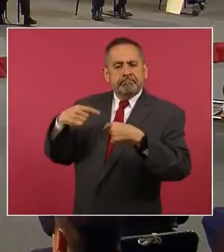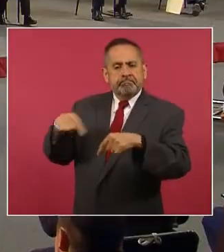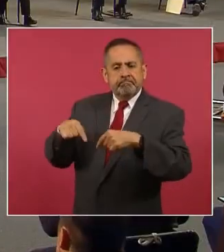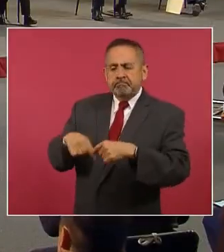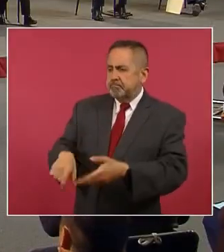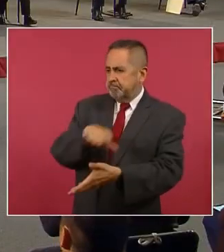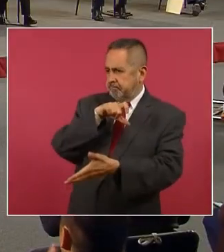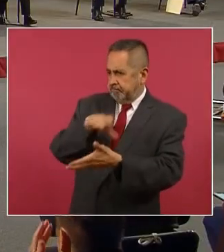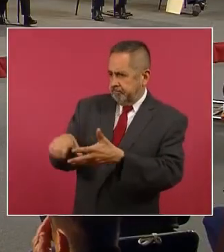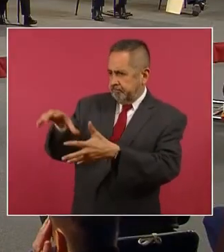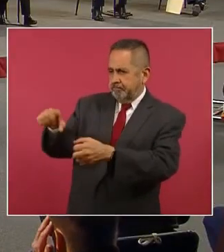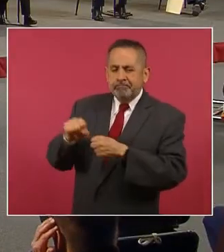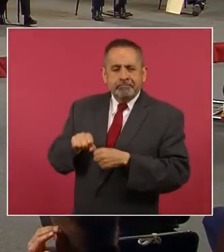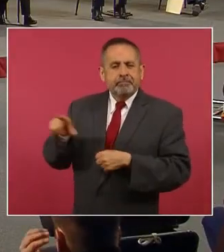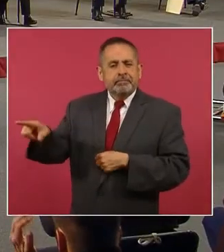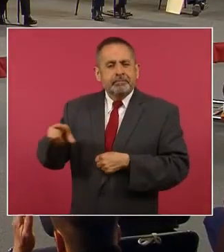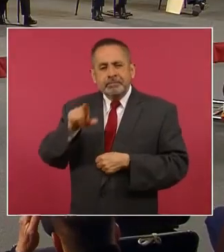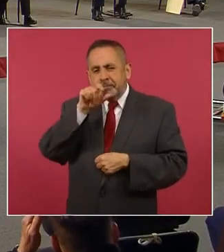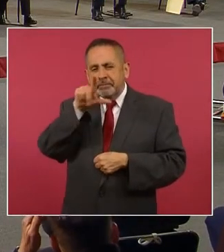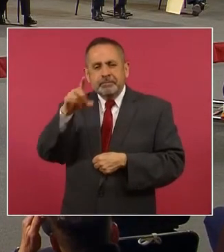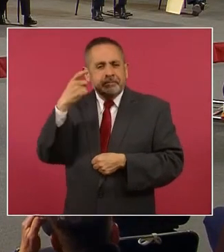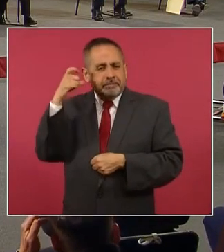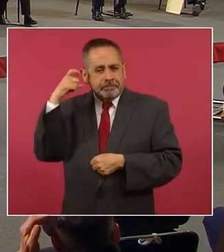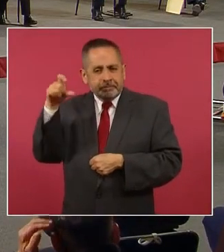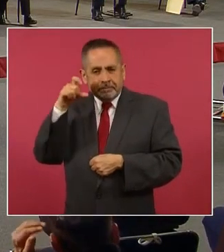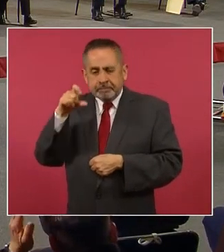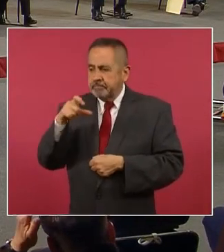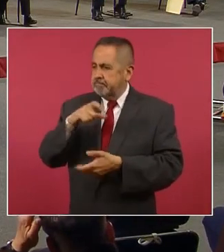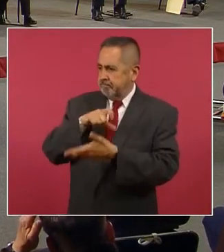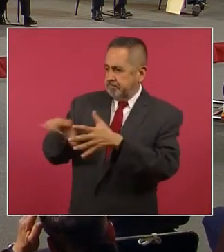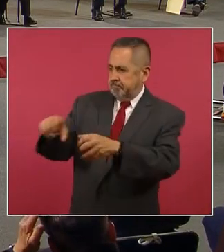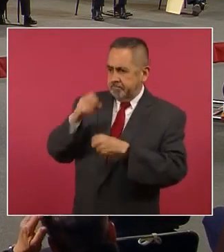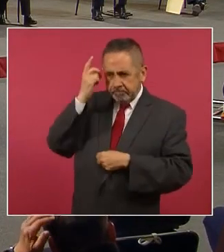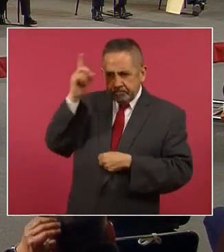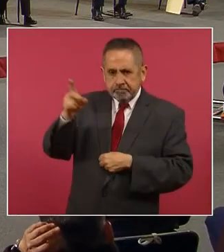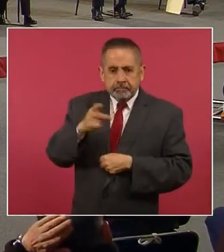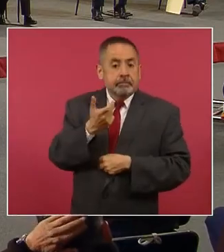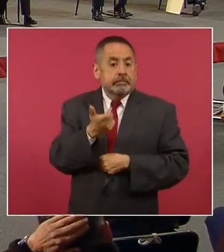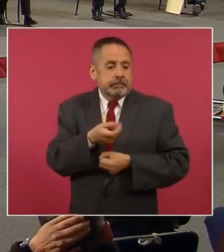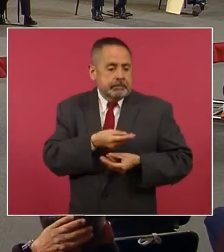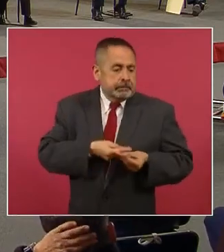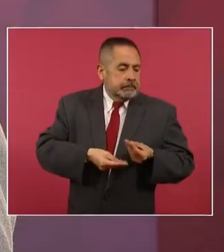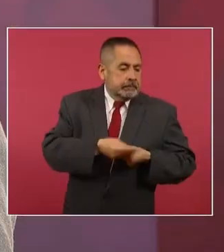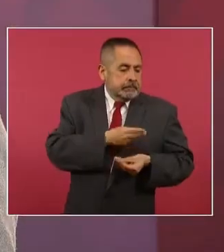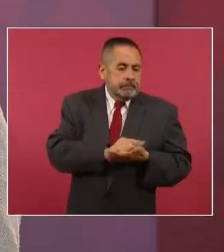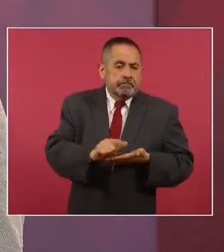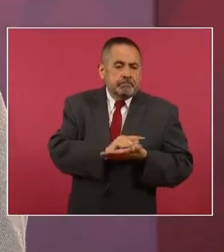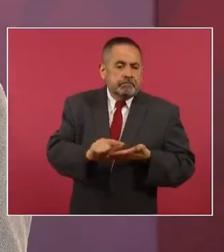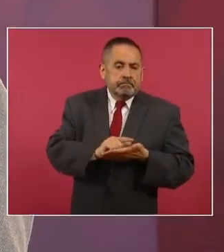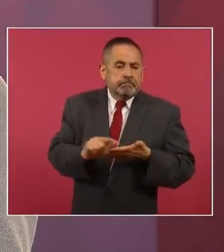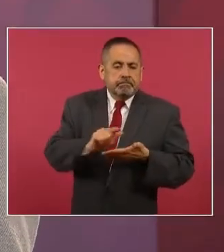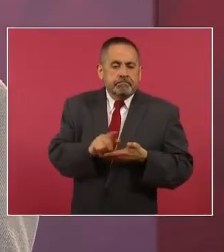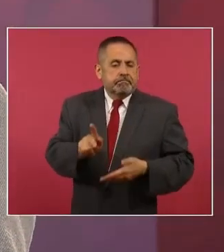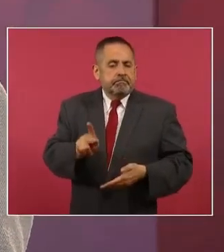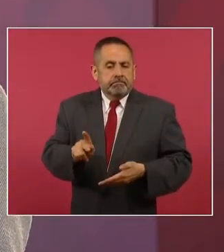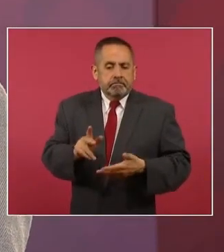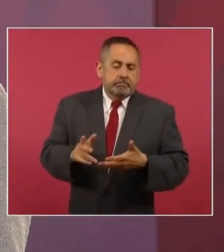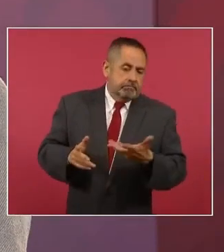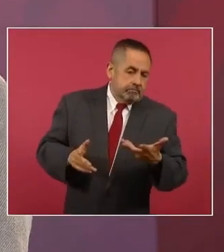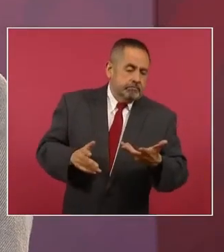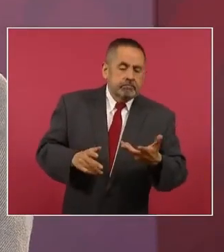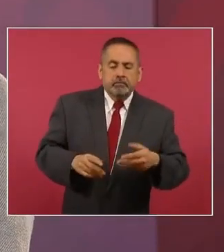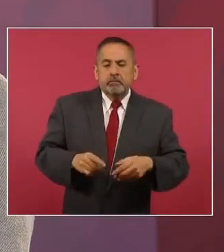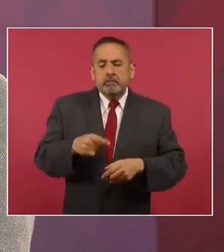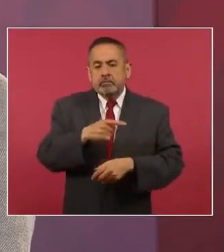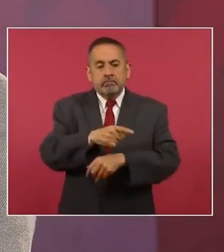como los Gallos Blancos del Querétaro para lavar dinero para el cártel de Sinaloa, así como encargarse la logística